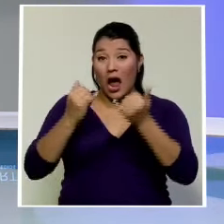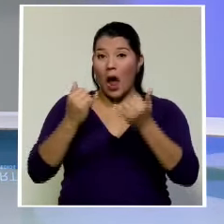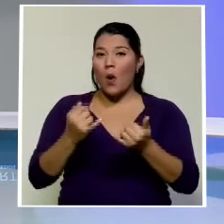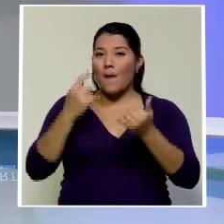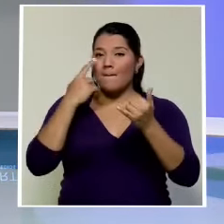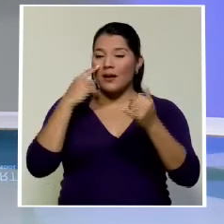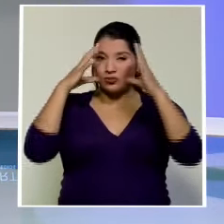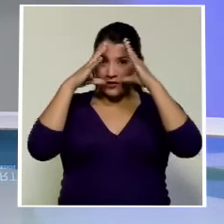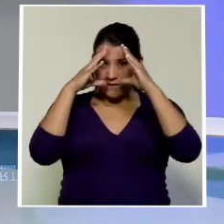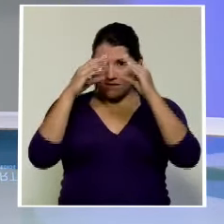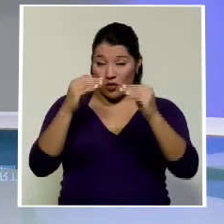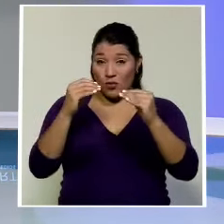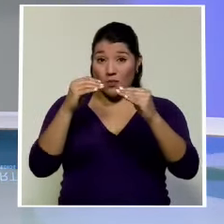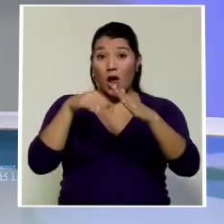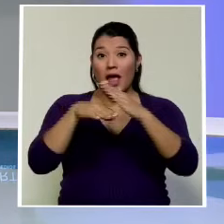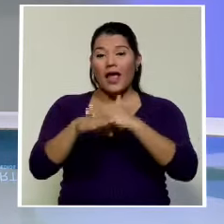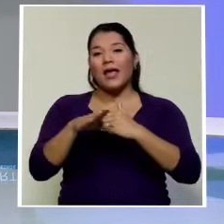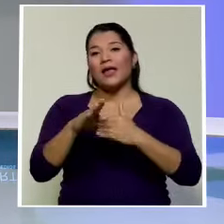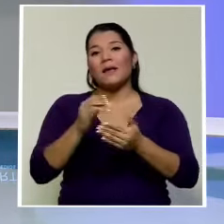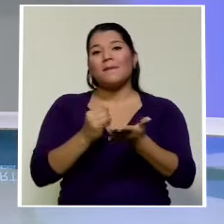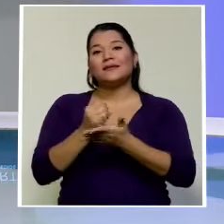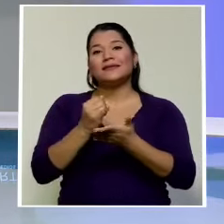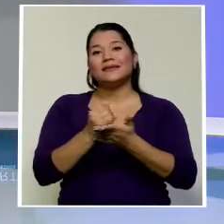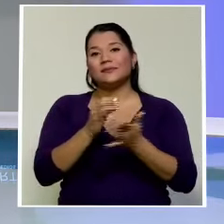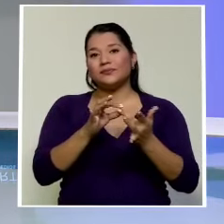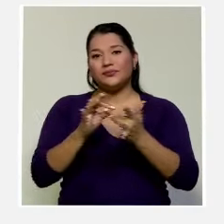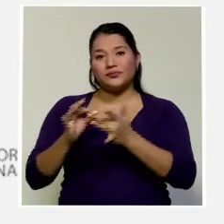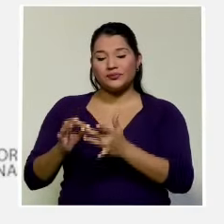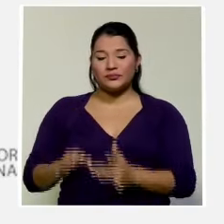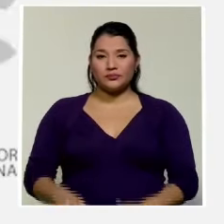detalles en una entrega especial.